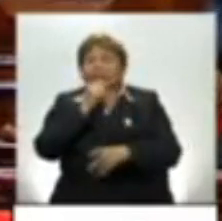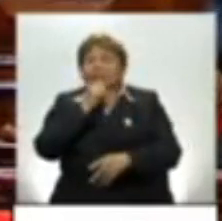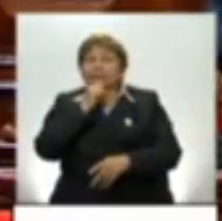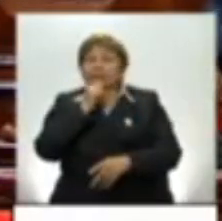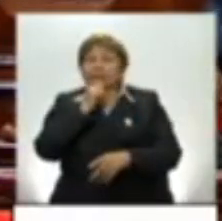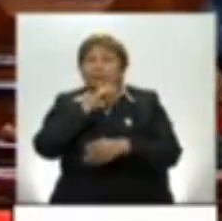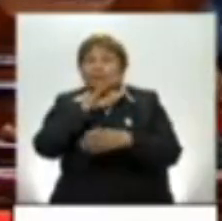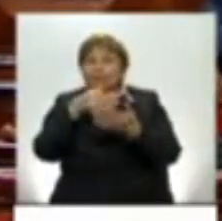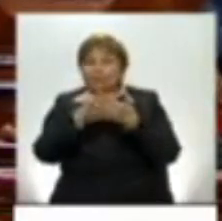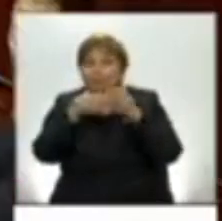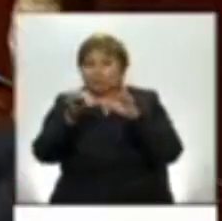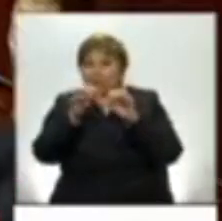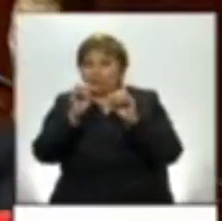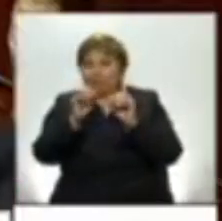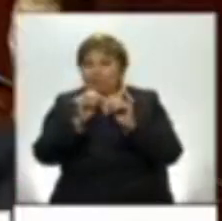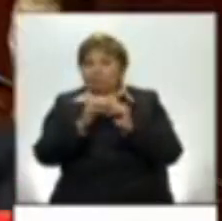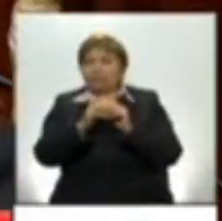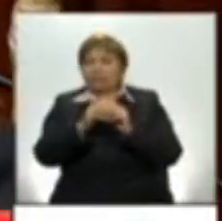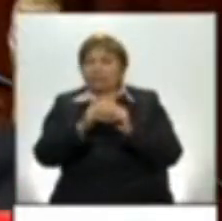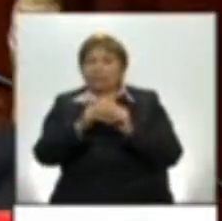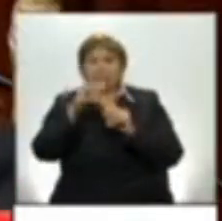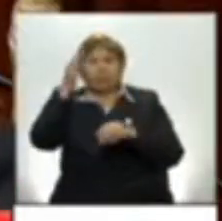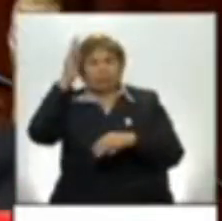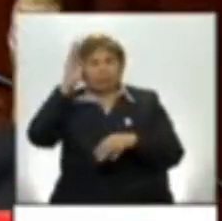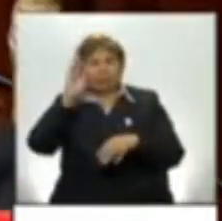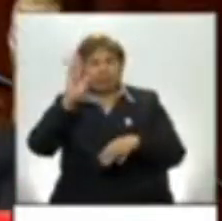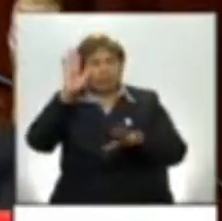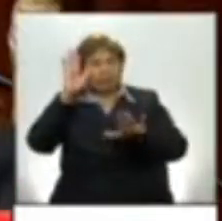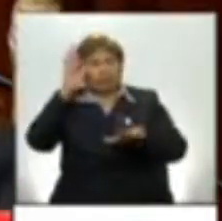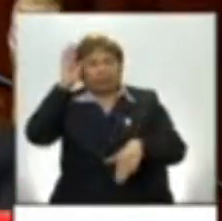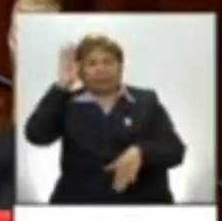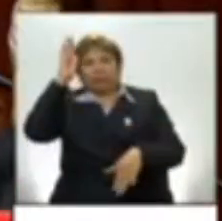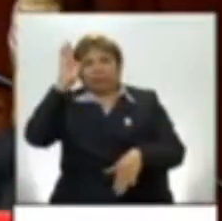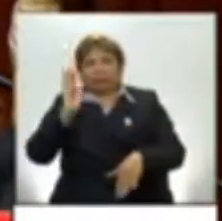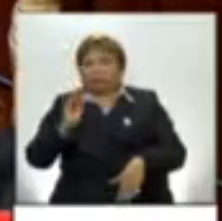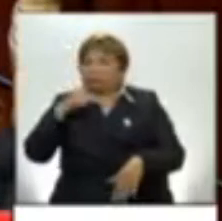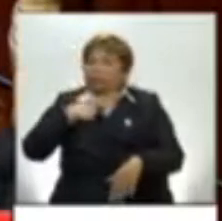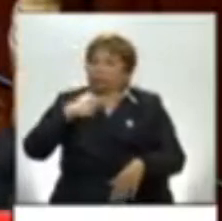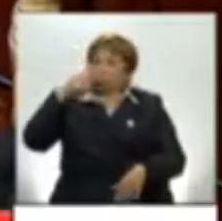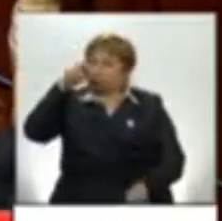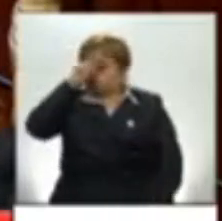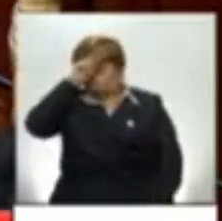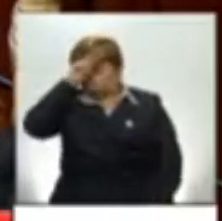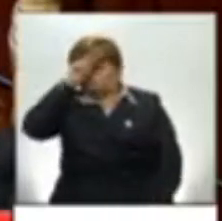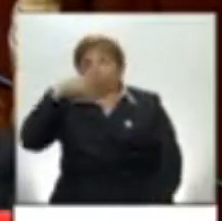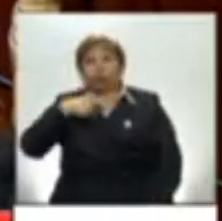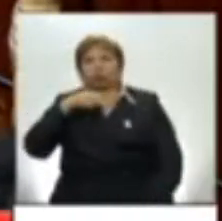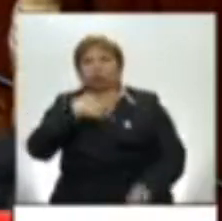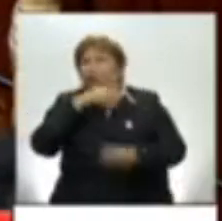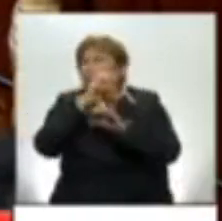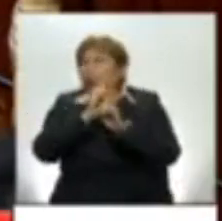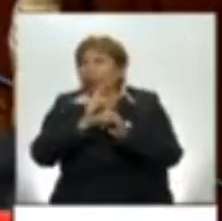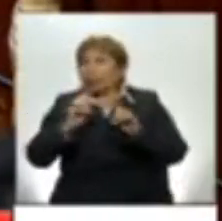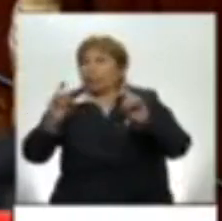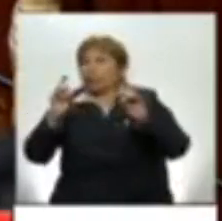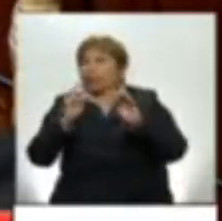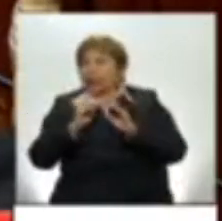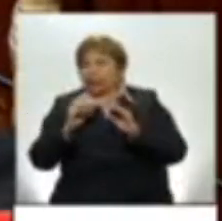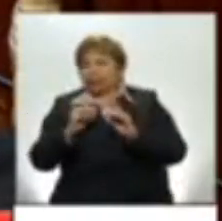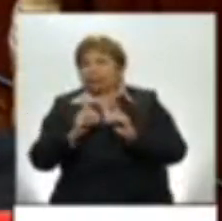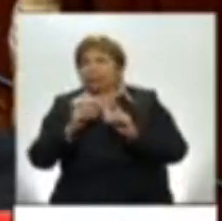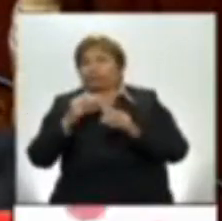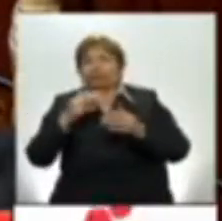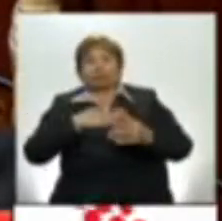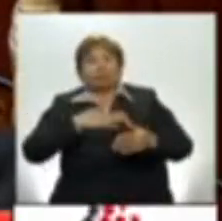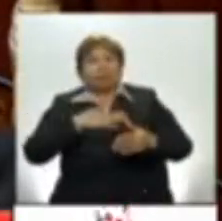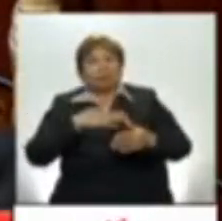asuntos así calificados. Por Dios, por el Perú, por nuestra democracia, por